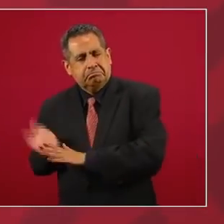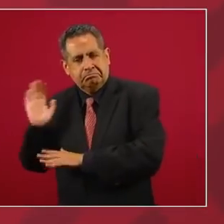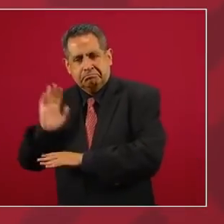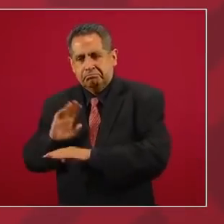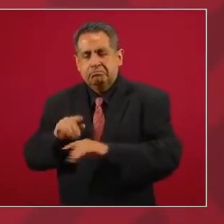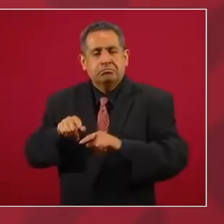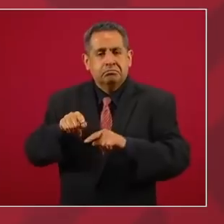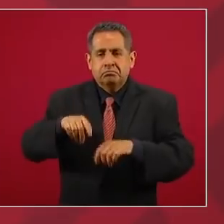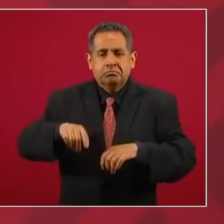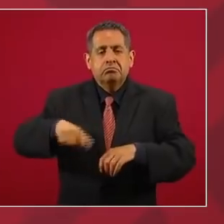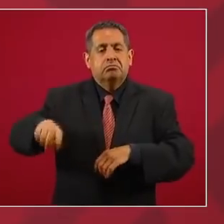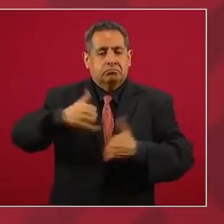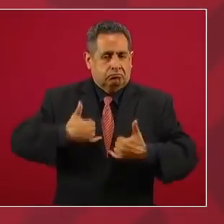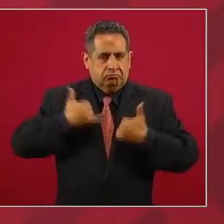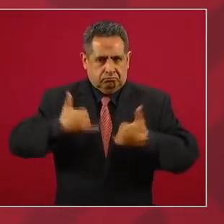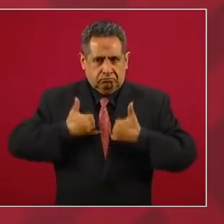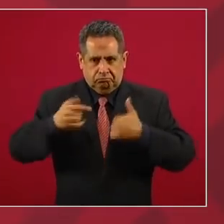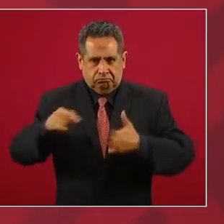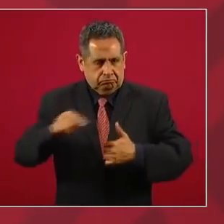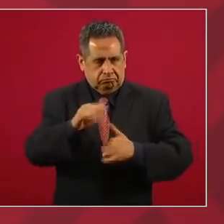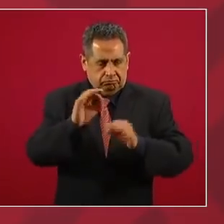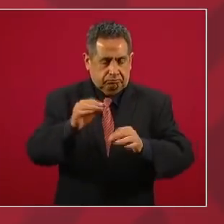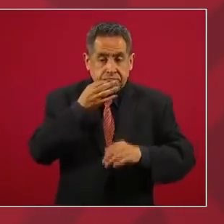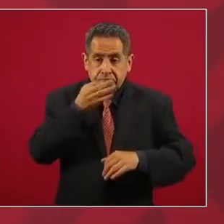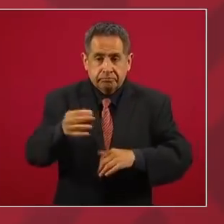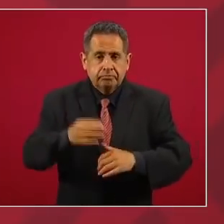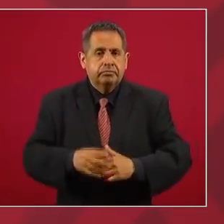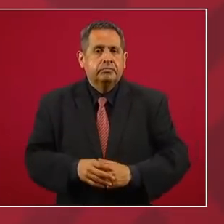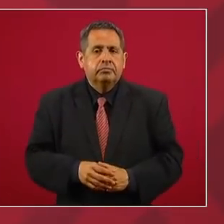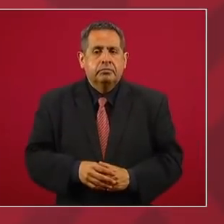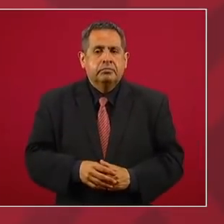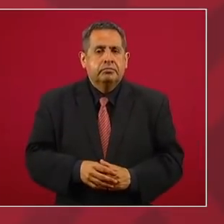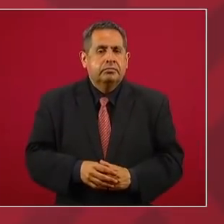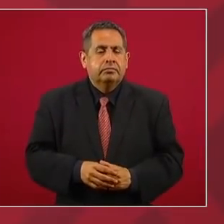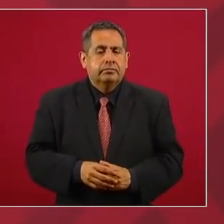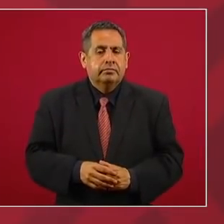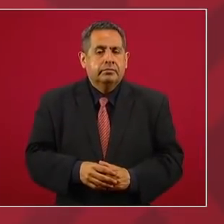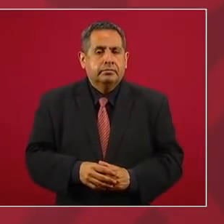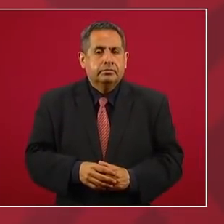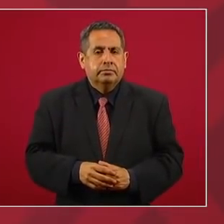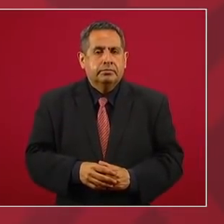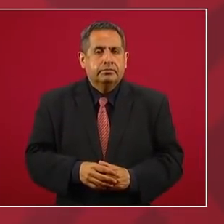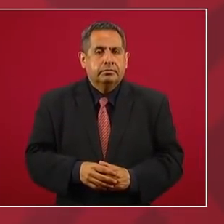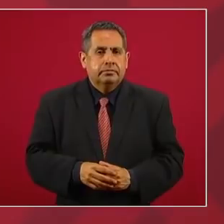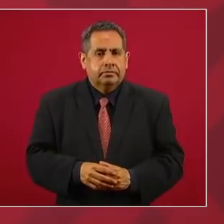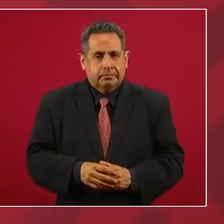ya